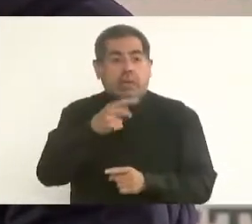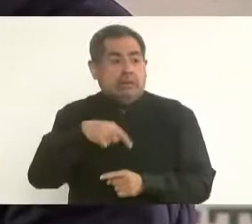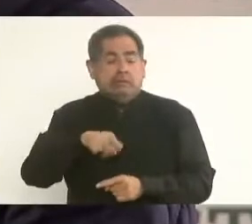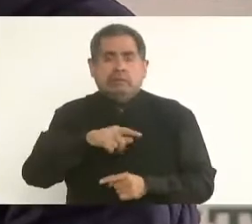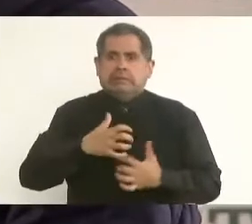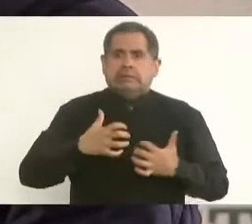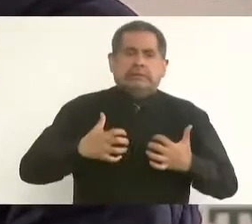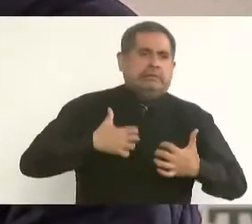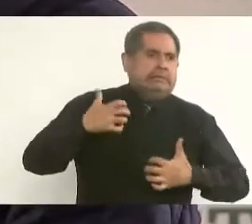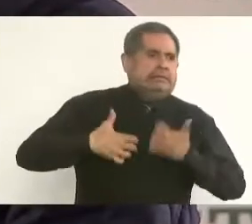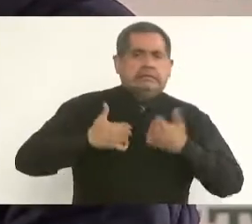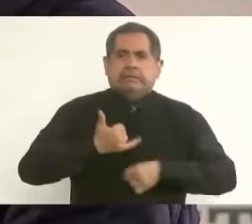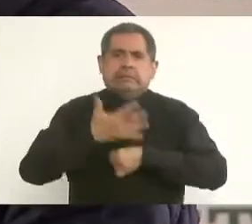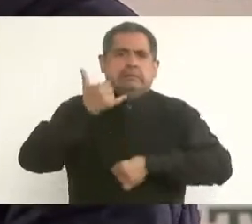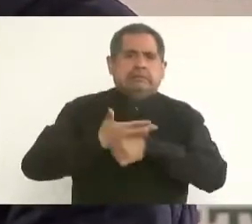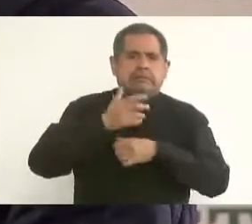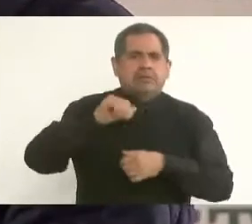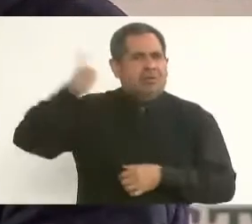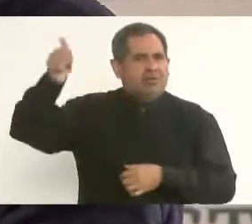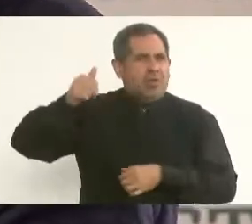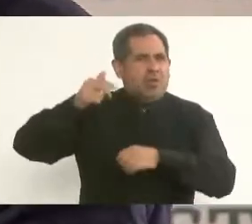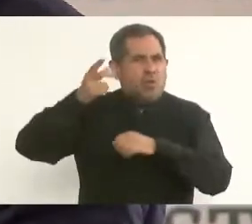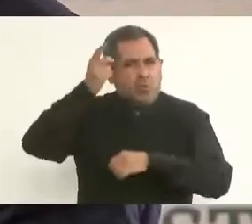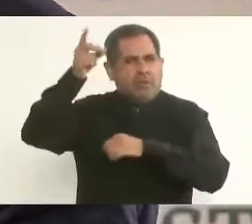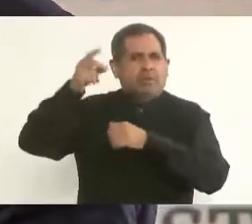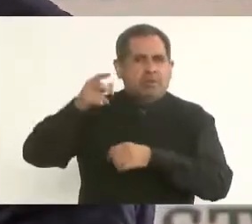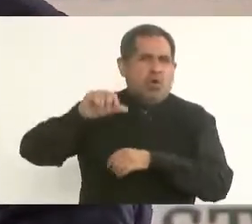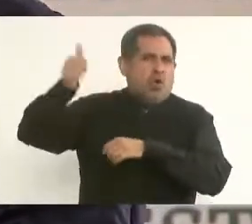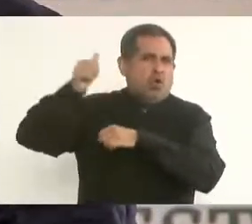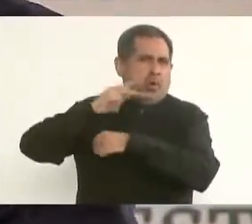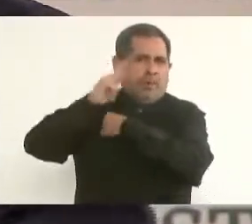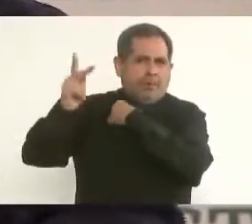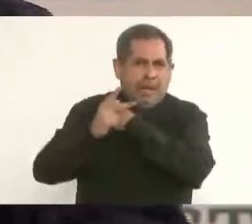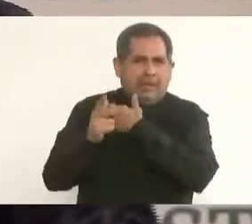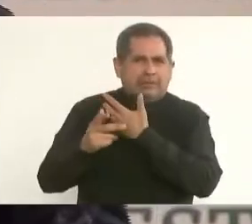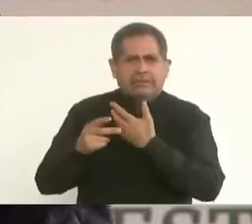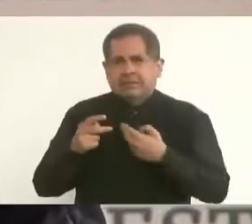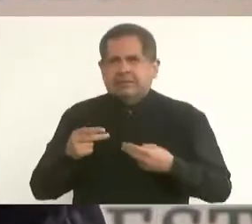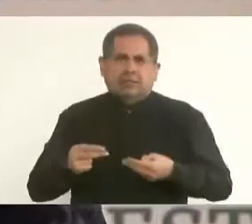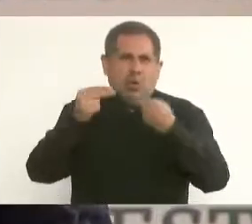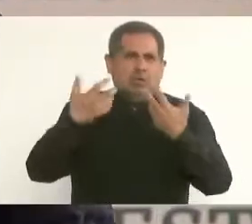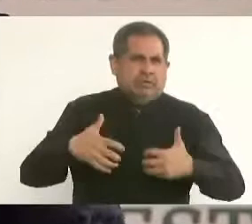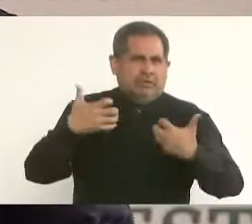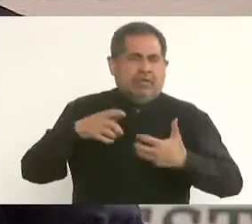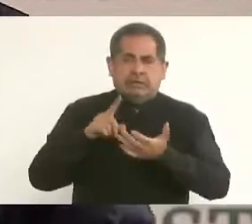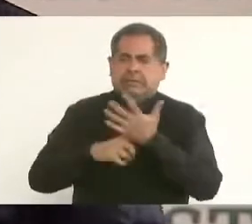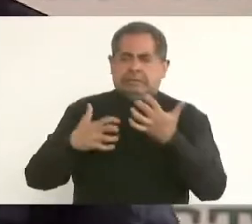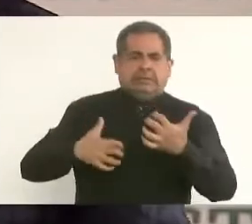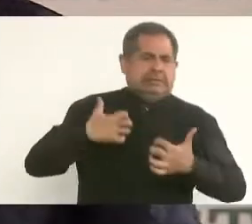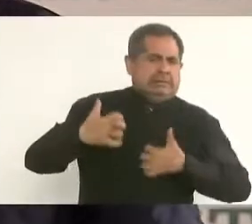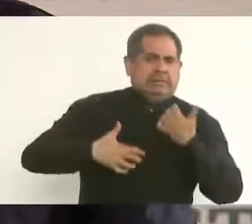mucho a los dueños de las compañías petroleras